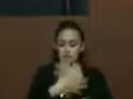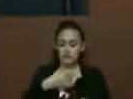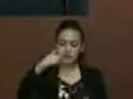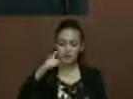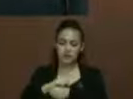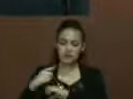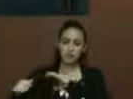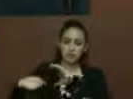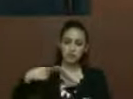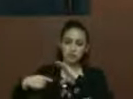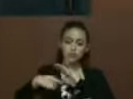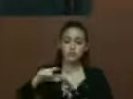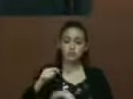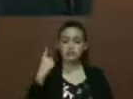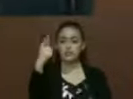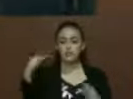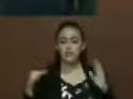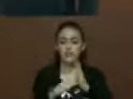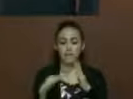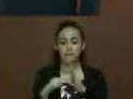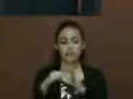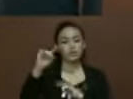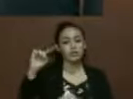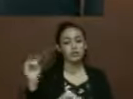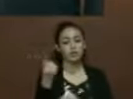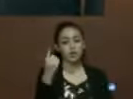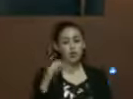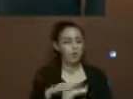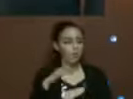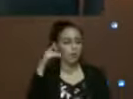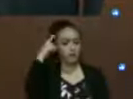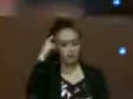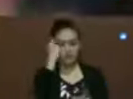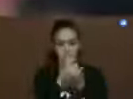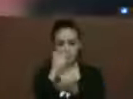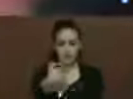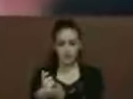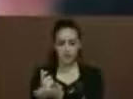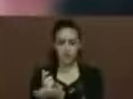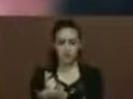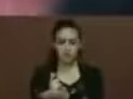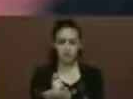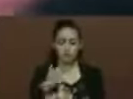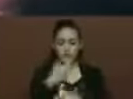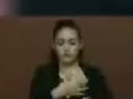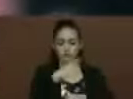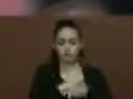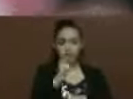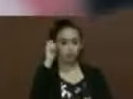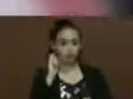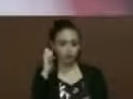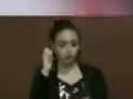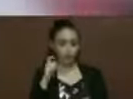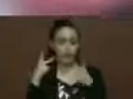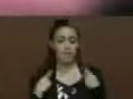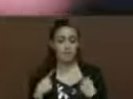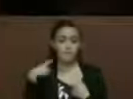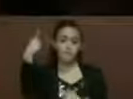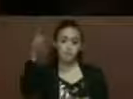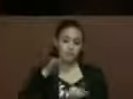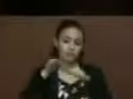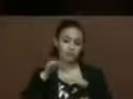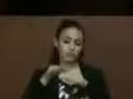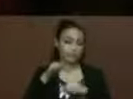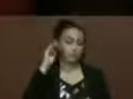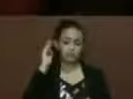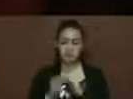estado, yo creo que cerca de $1 millón o más para pagar quincenas. Gente que